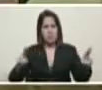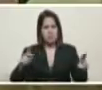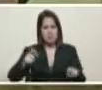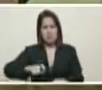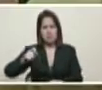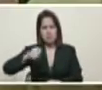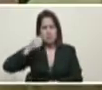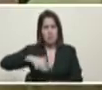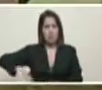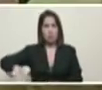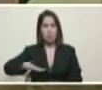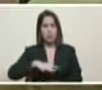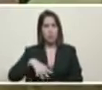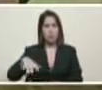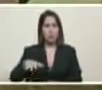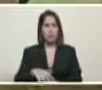pueblo.